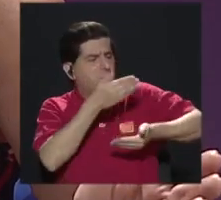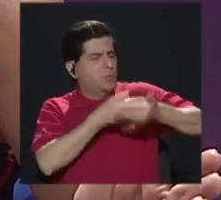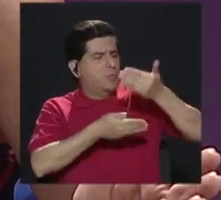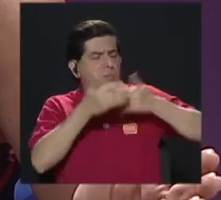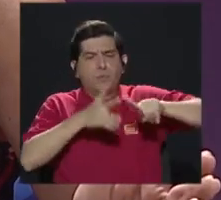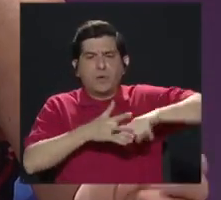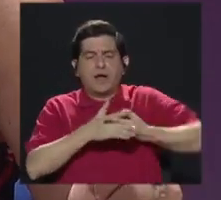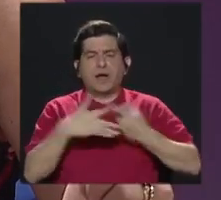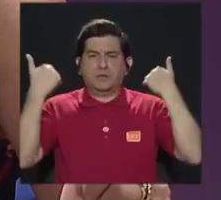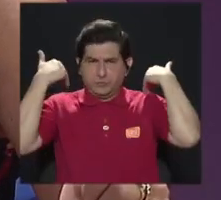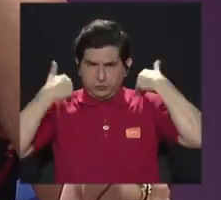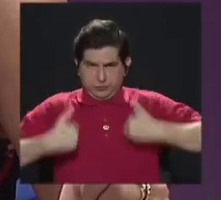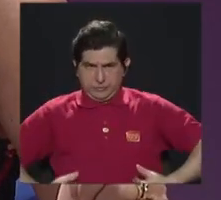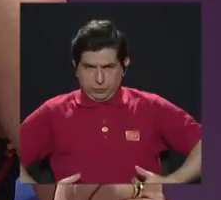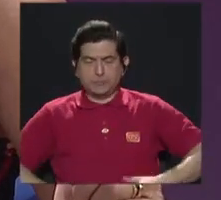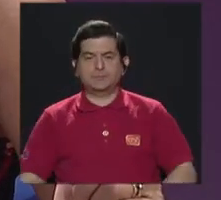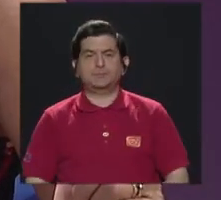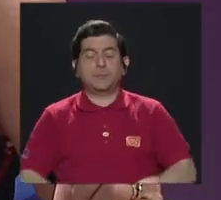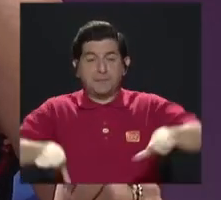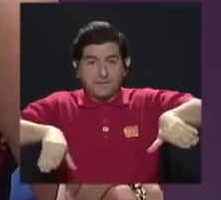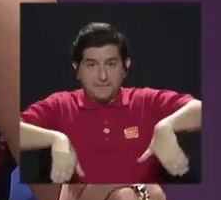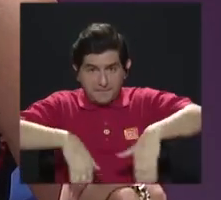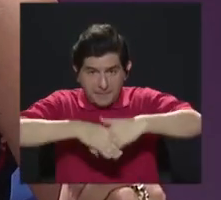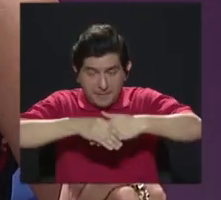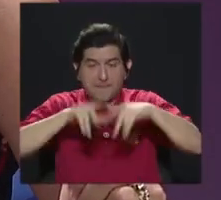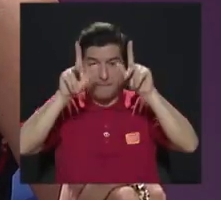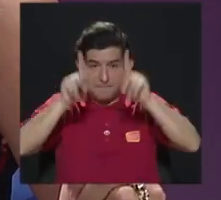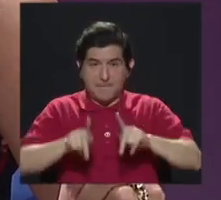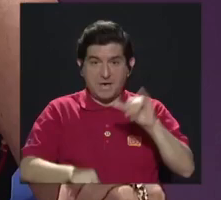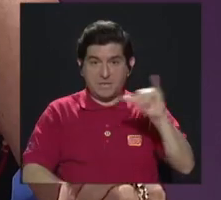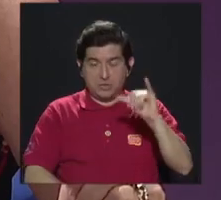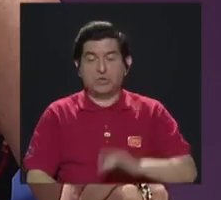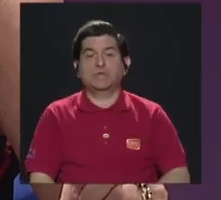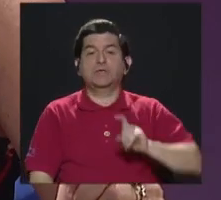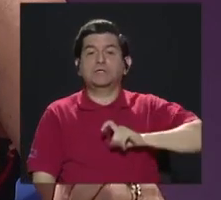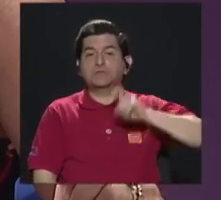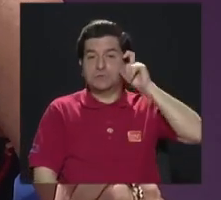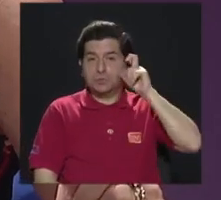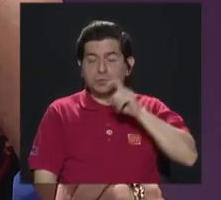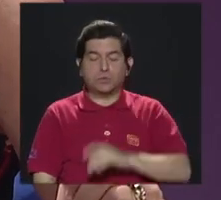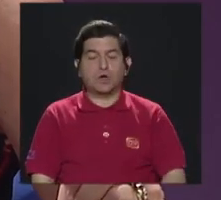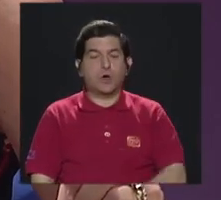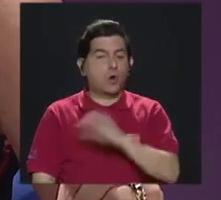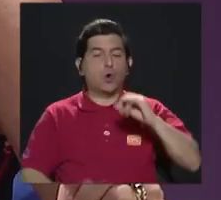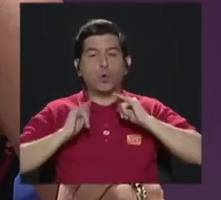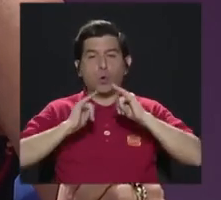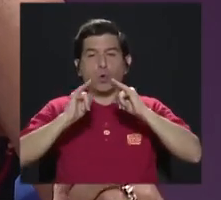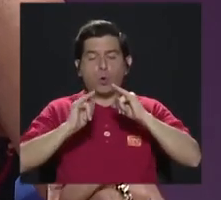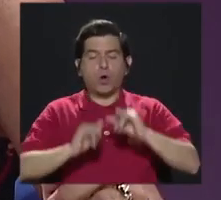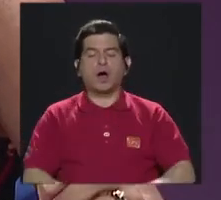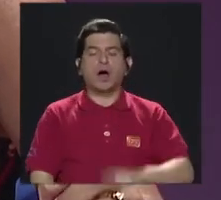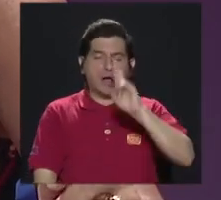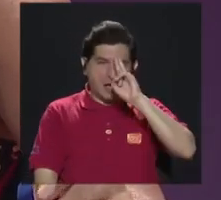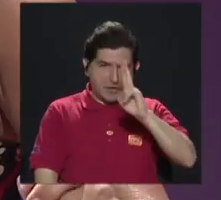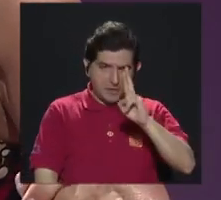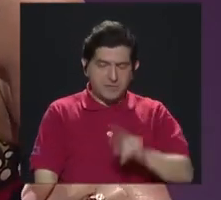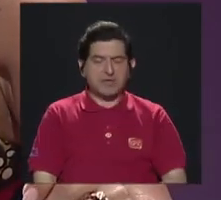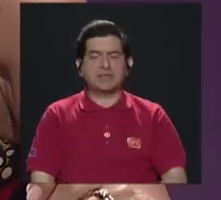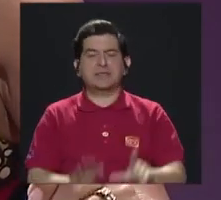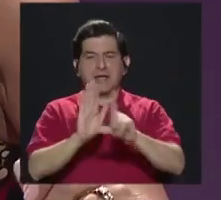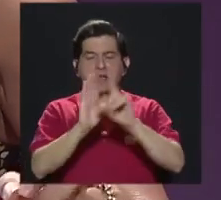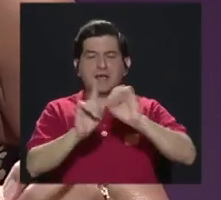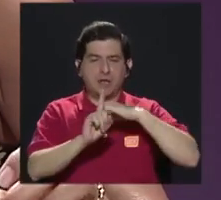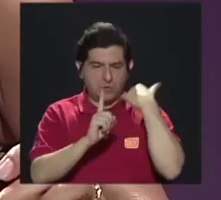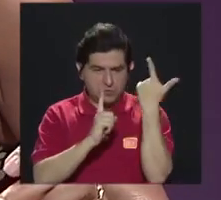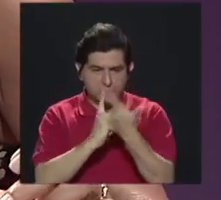de la humanidad. El matrimonio entre personas del mismo sexo o igualitario reconoce legal y socialmente